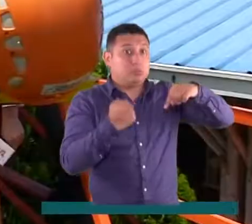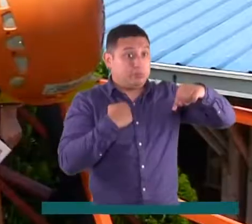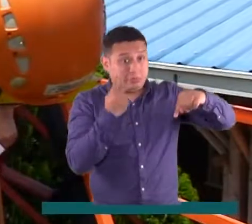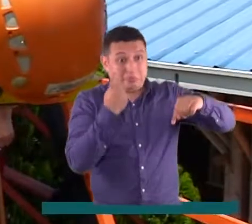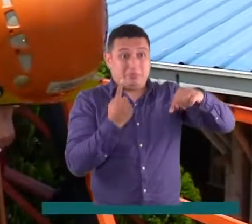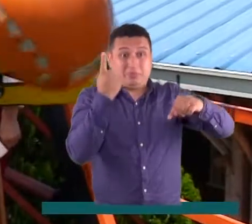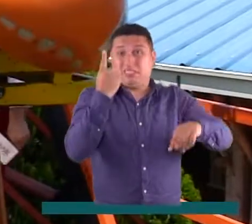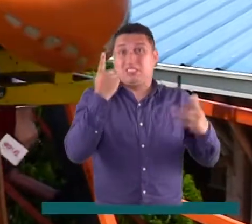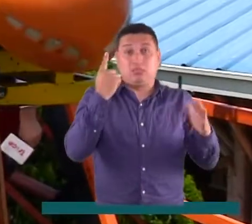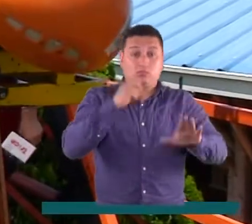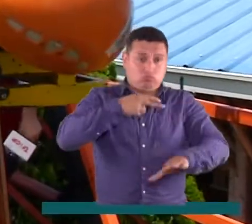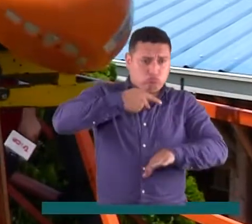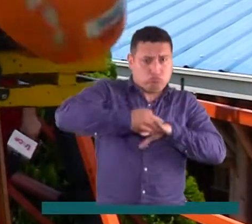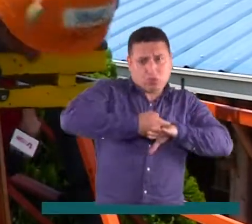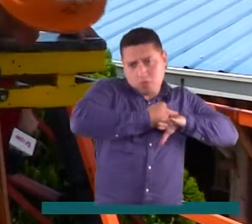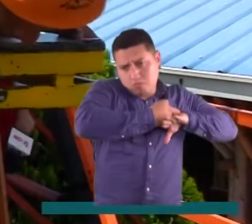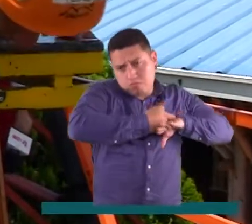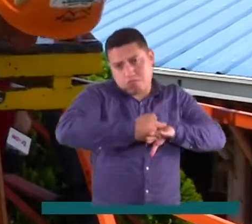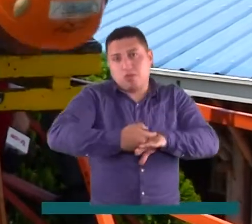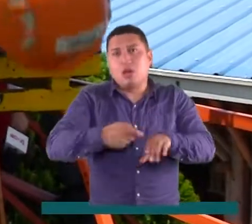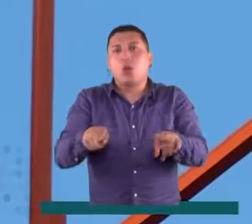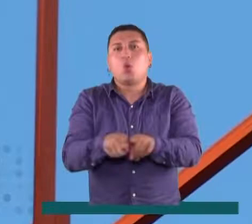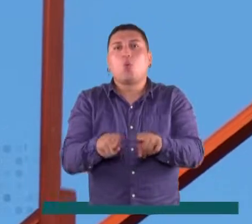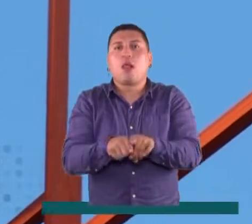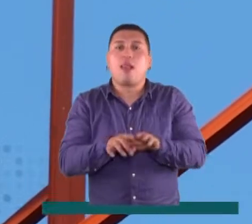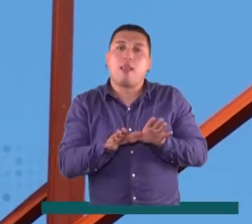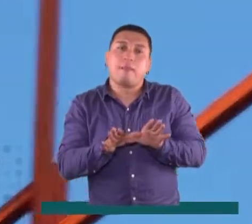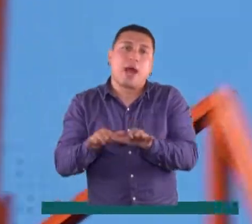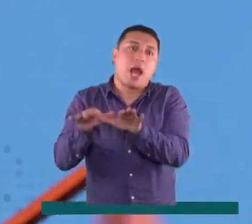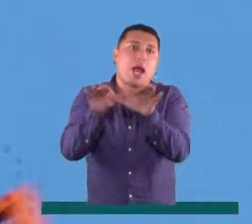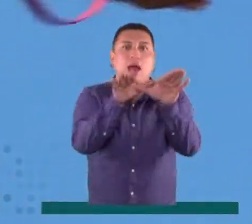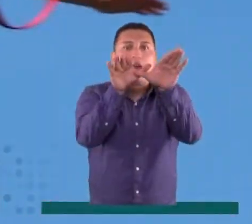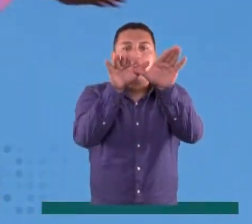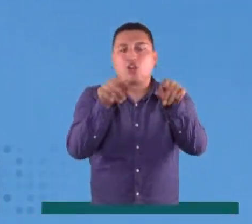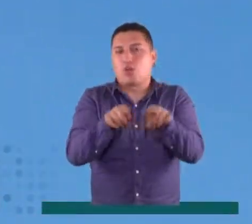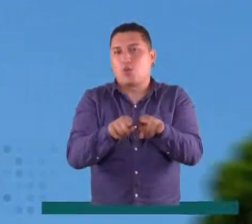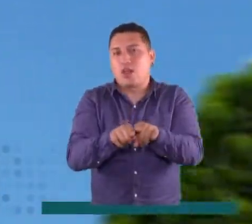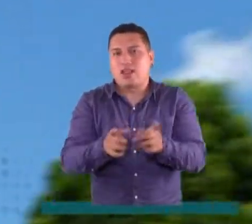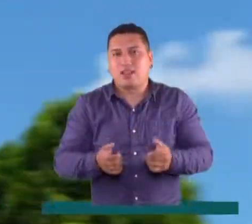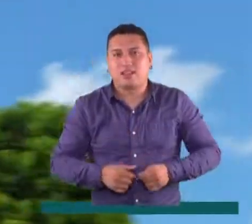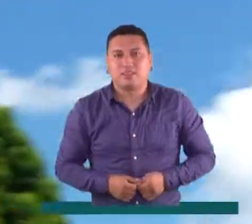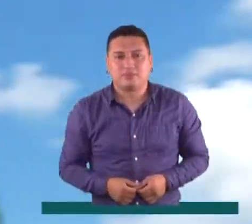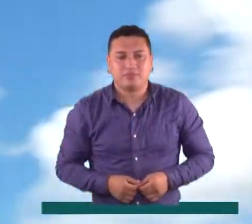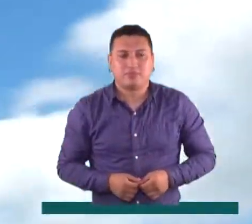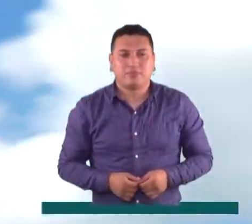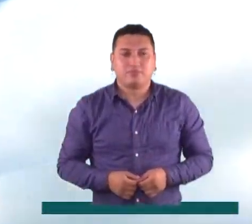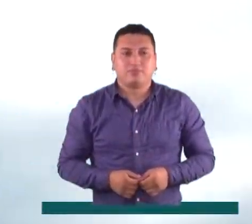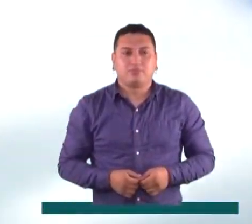que lo hizo temblar la primera vez que decidió lanzarse a volar como un pájaro.